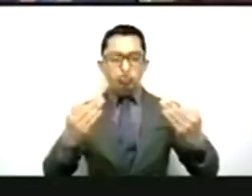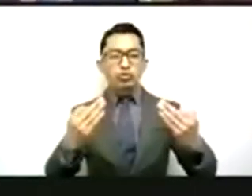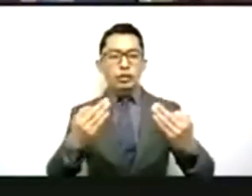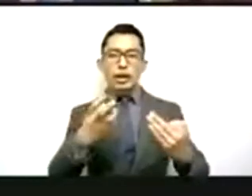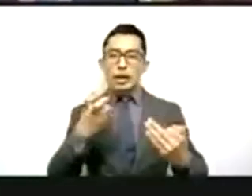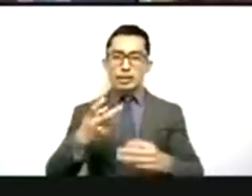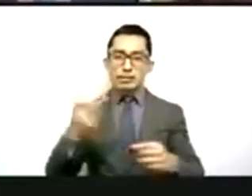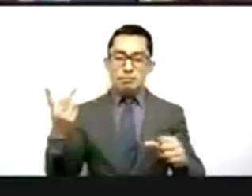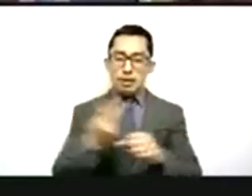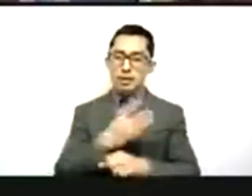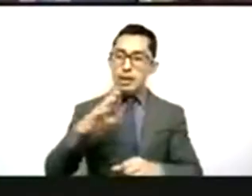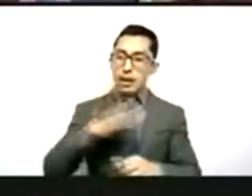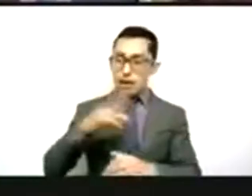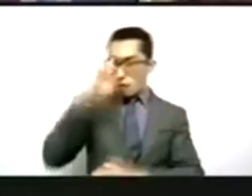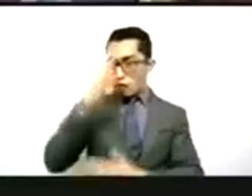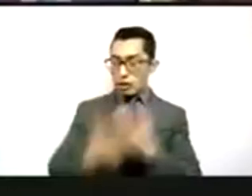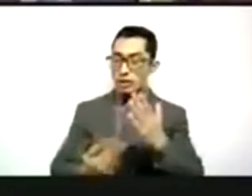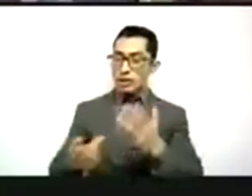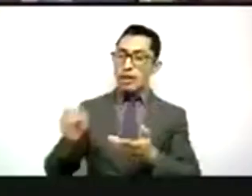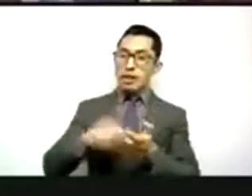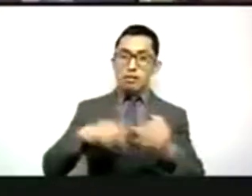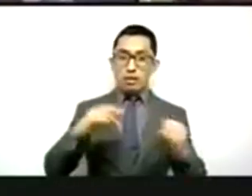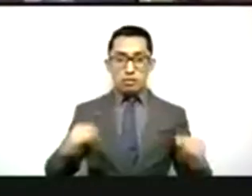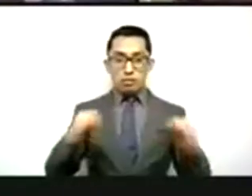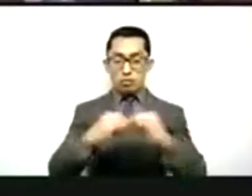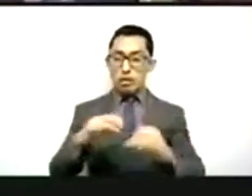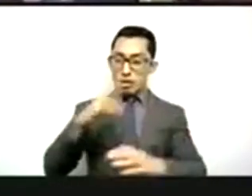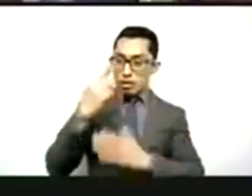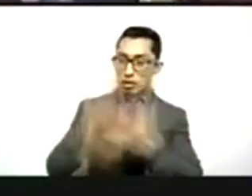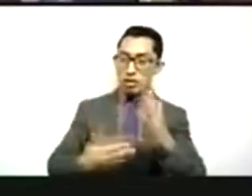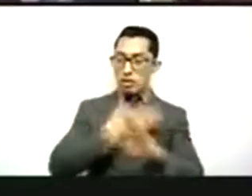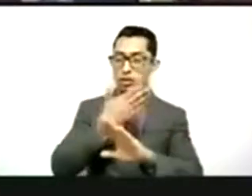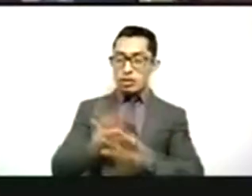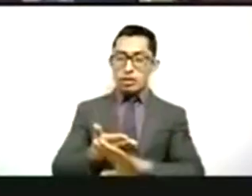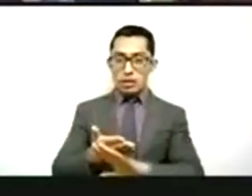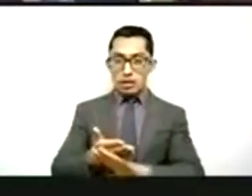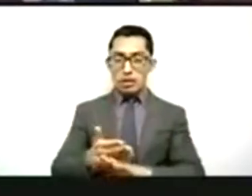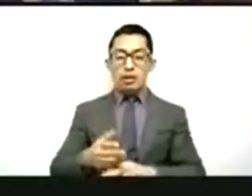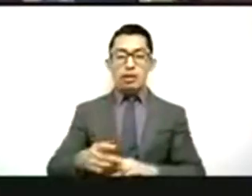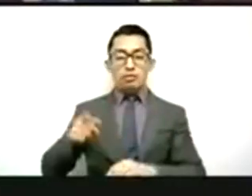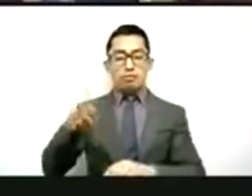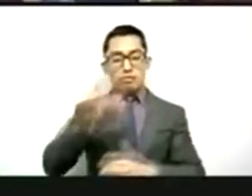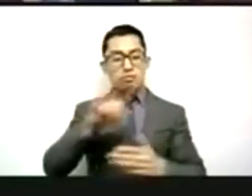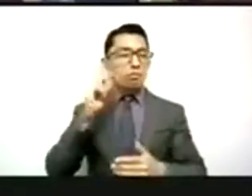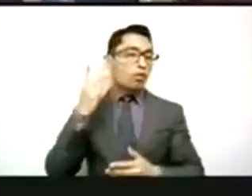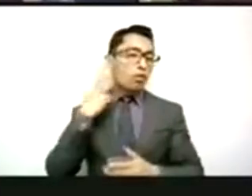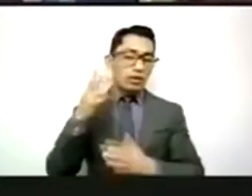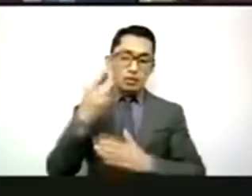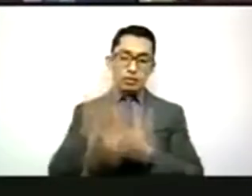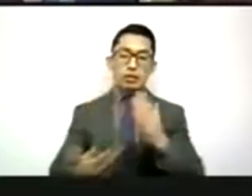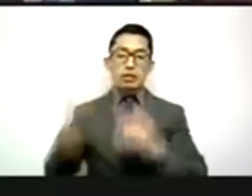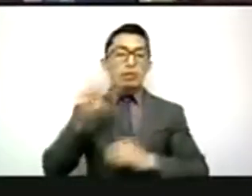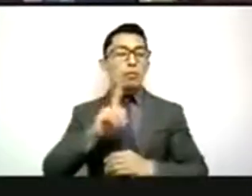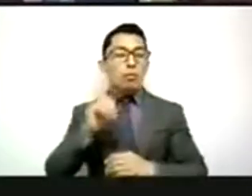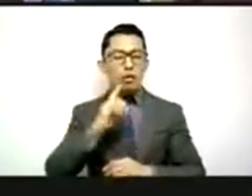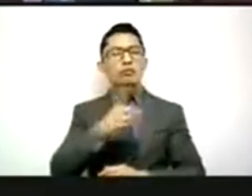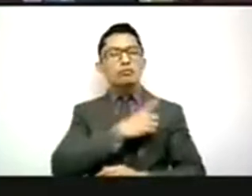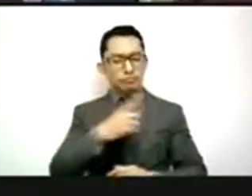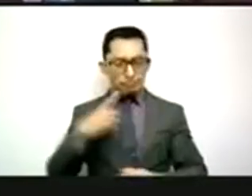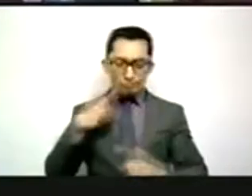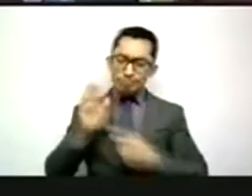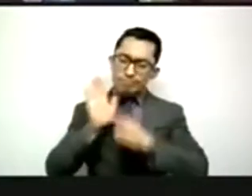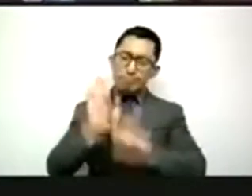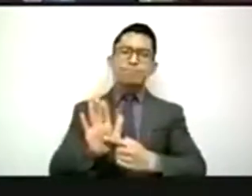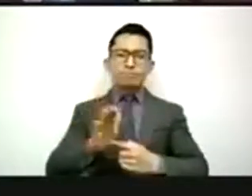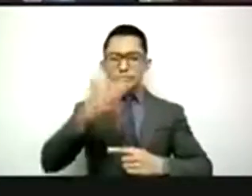de violencias institucionales, de violencia política, y que efectivamente se acabe